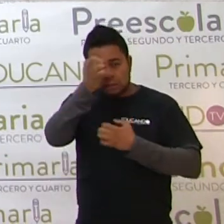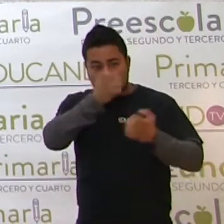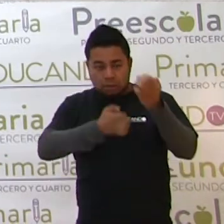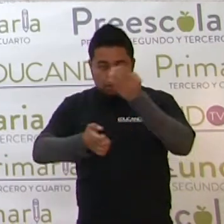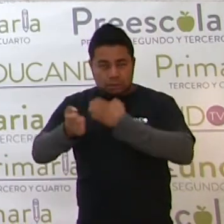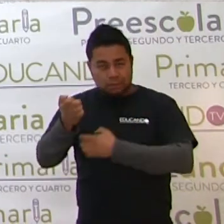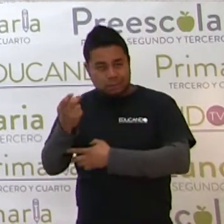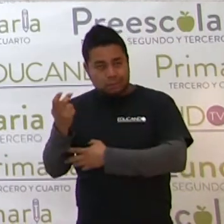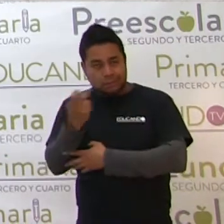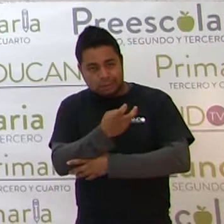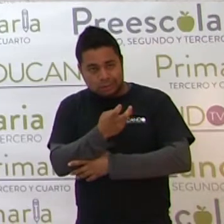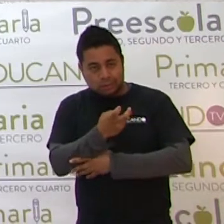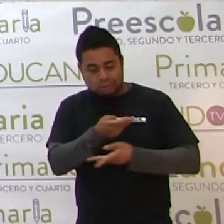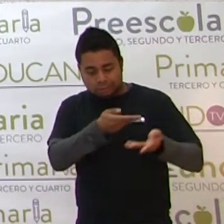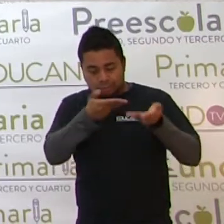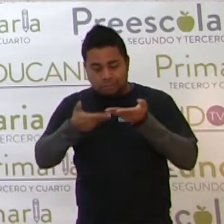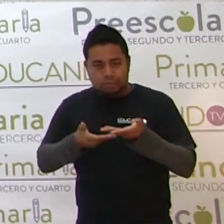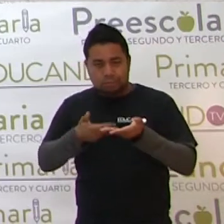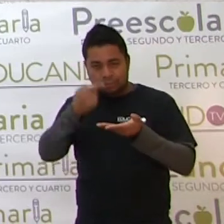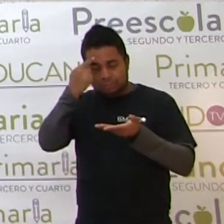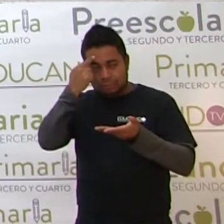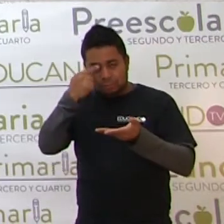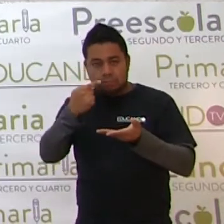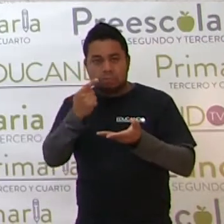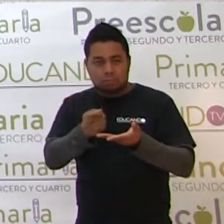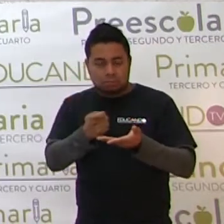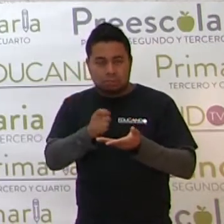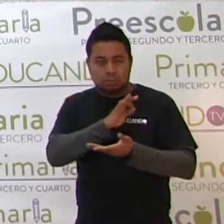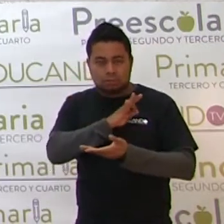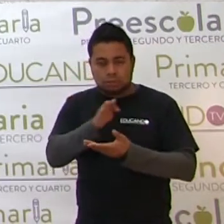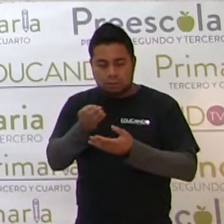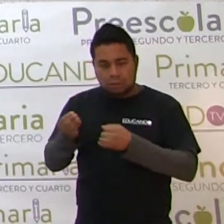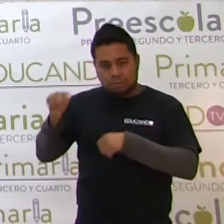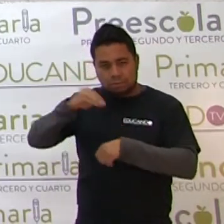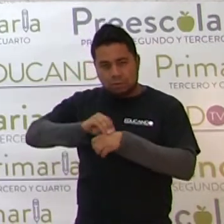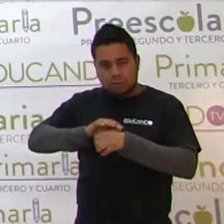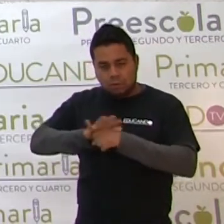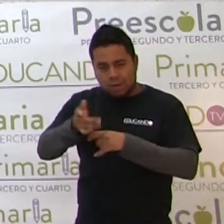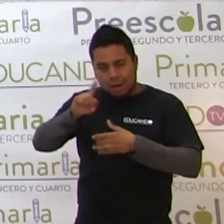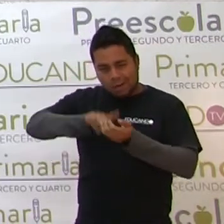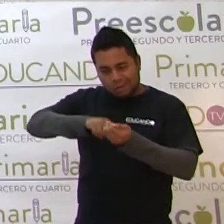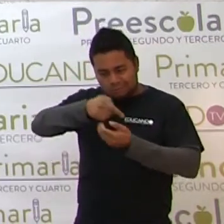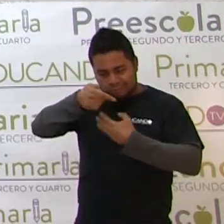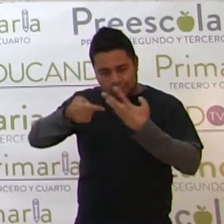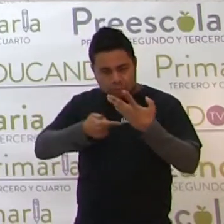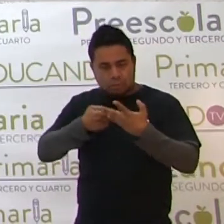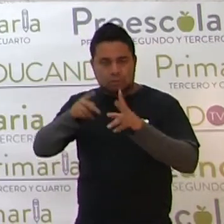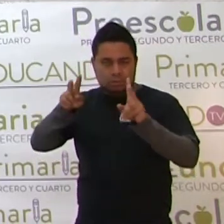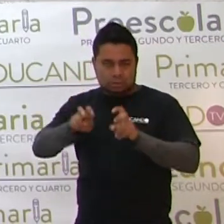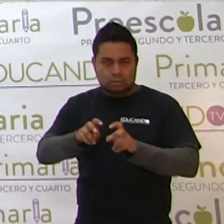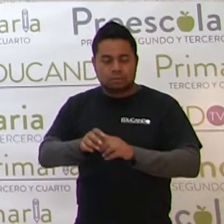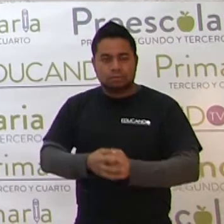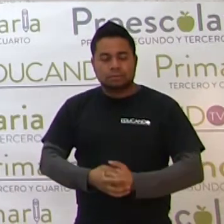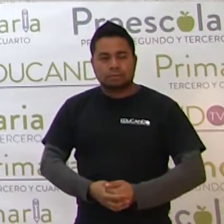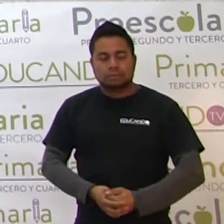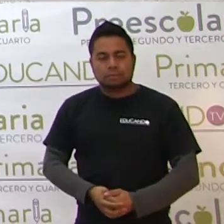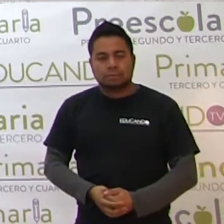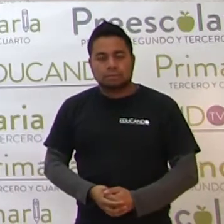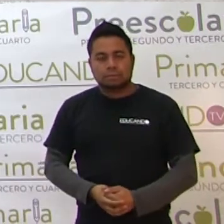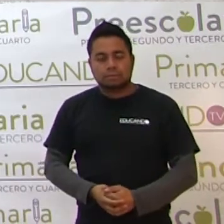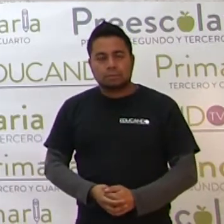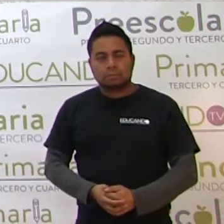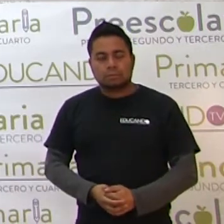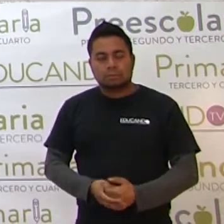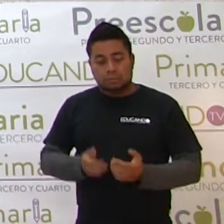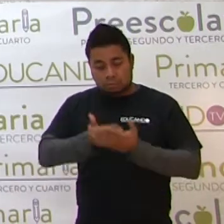les traigo para que podamos ver el contenido del tema. Vamos a